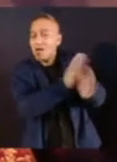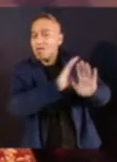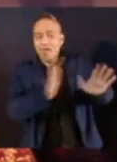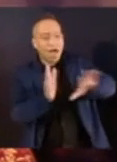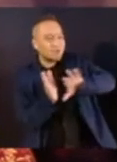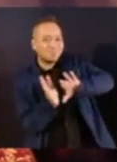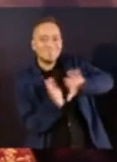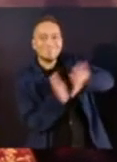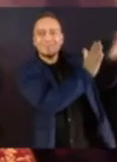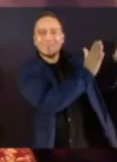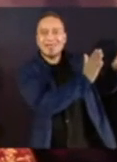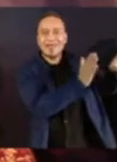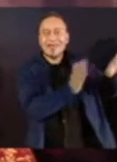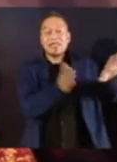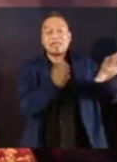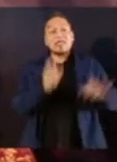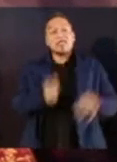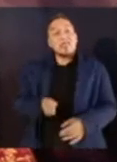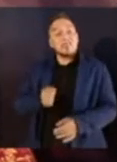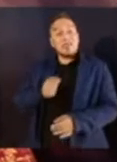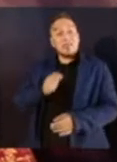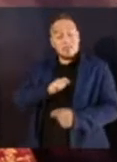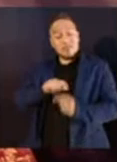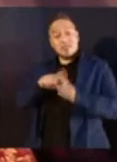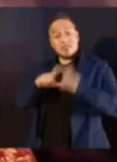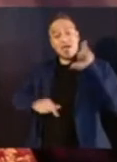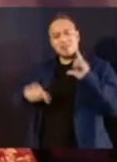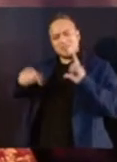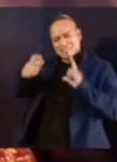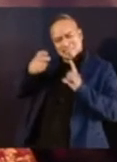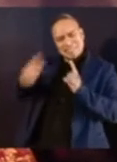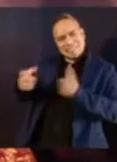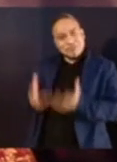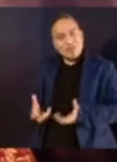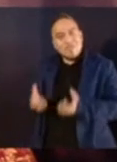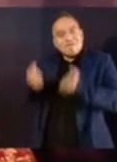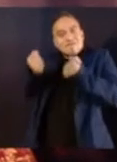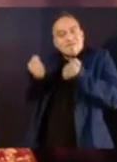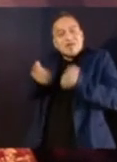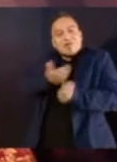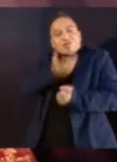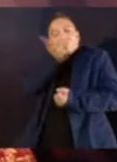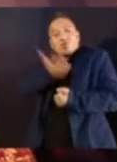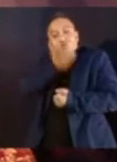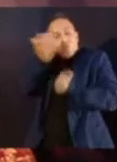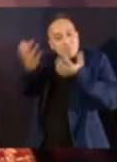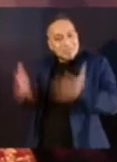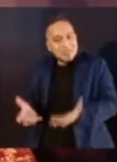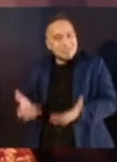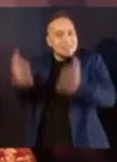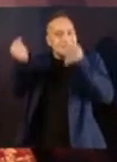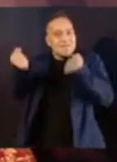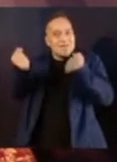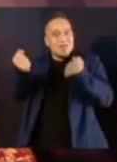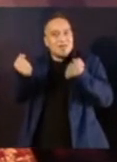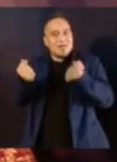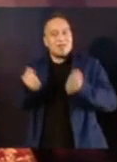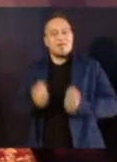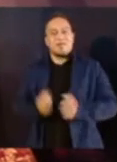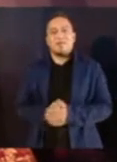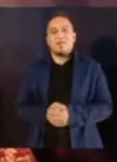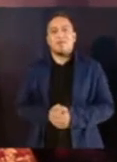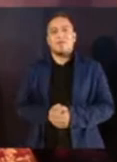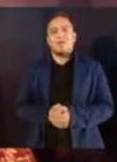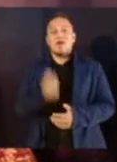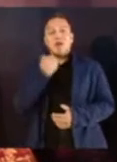nuestro sentido de identidad nacional, y lo más importante de todo, estamos tratando de llegar a toda